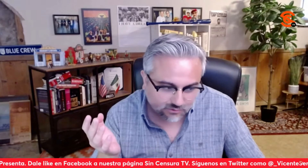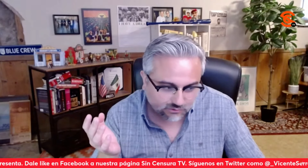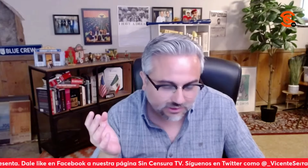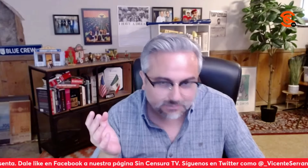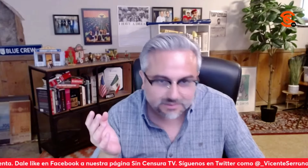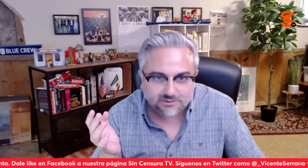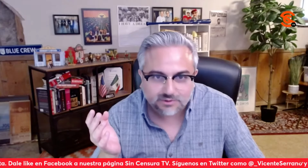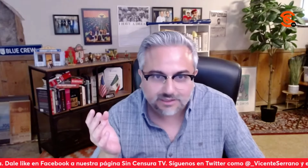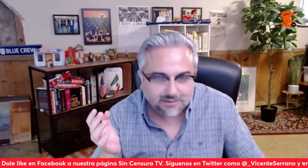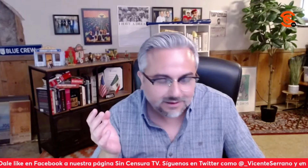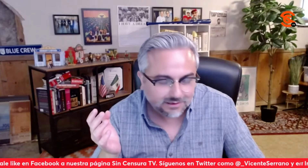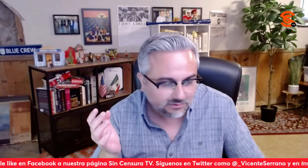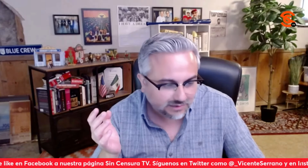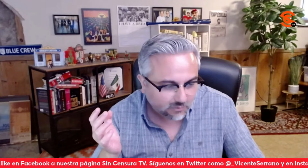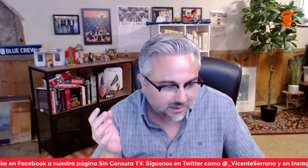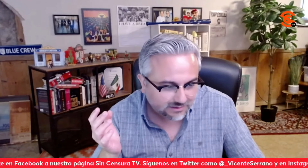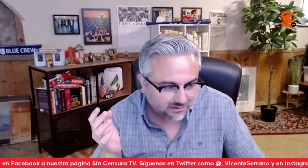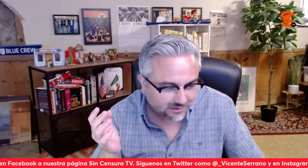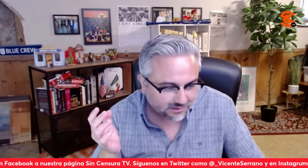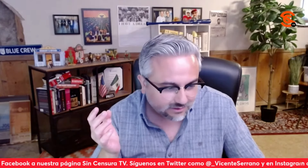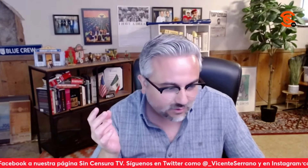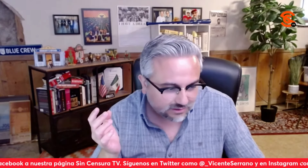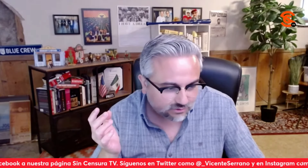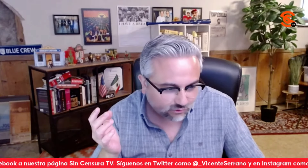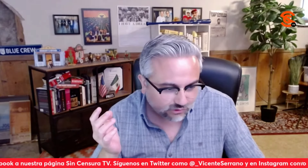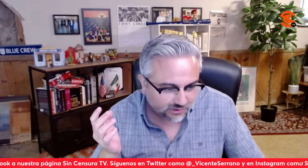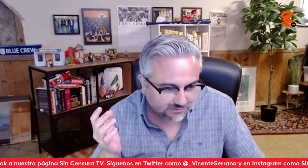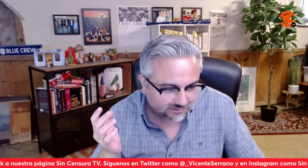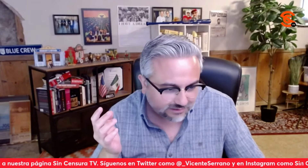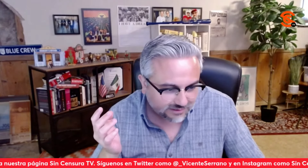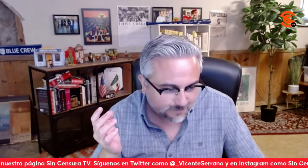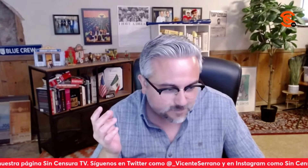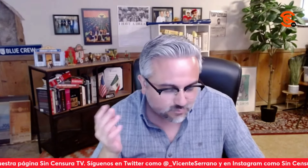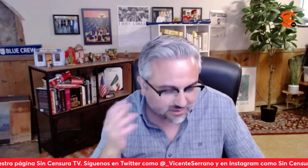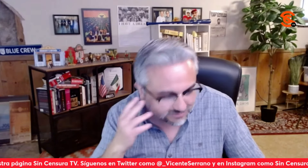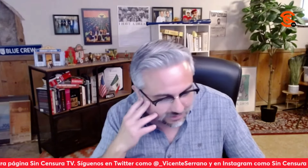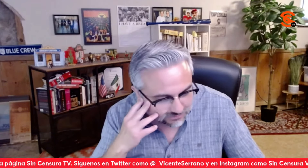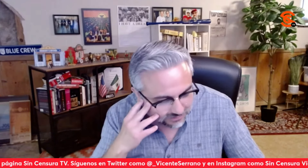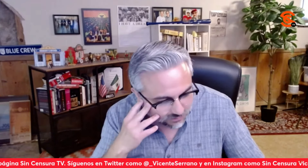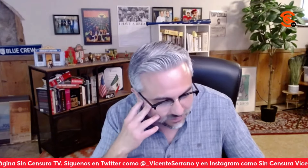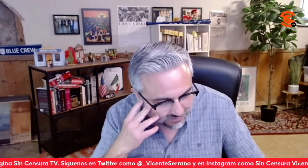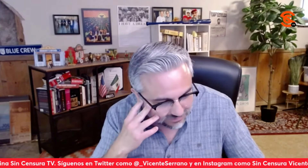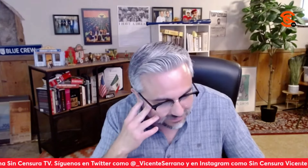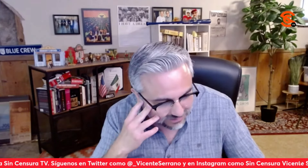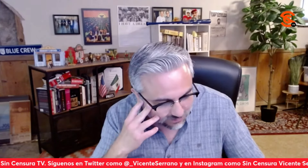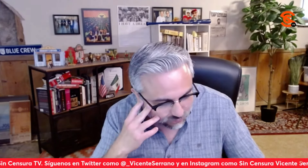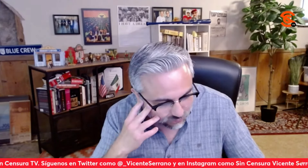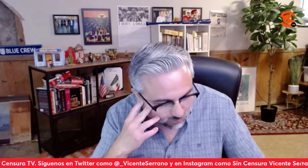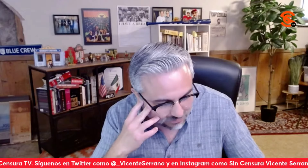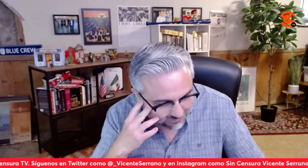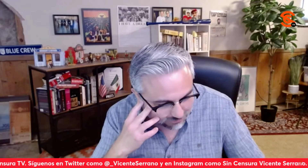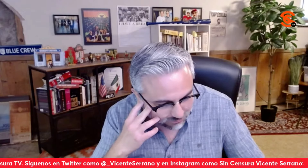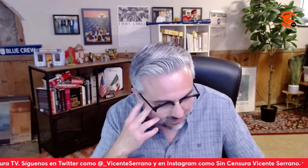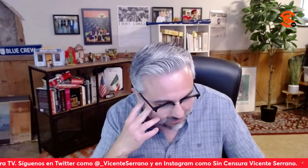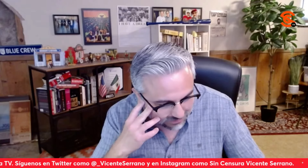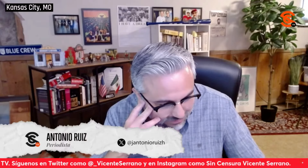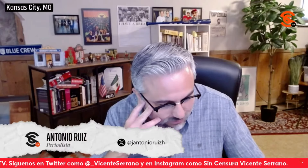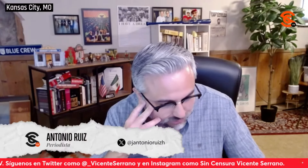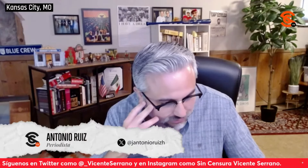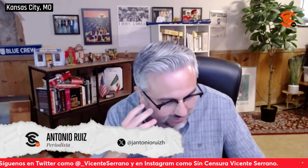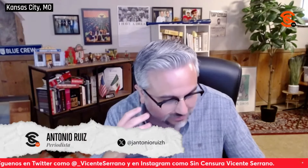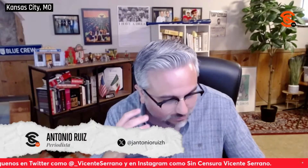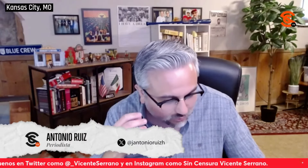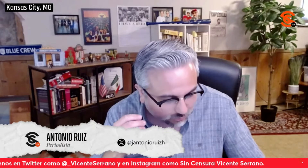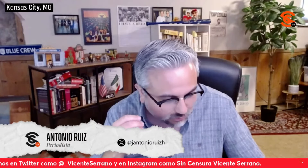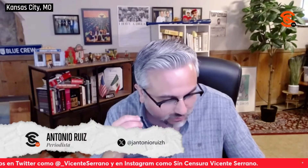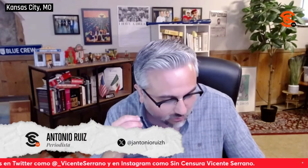hay ahí un cuestionamiento en el Evangelio de San Juan. No hay 12 horas en el día. Si alguno anda de día, no tropieza porque ve la luz